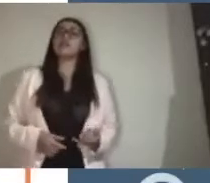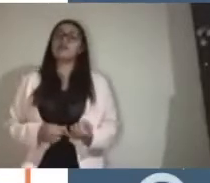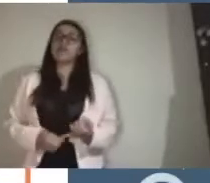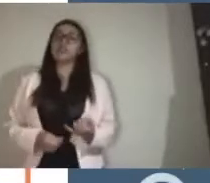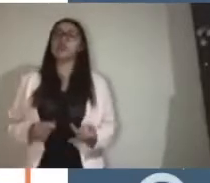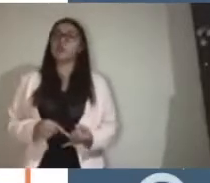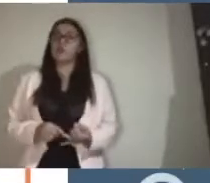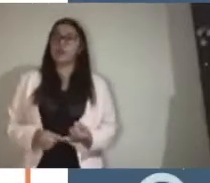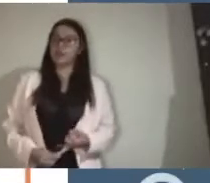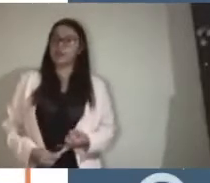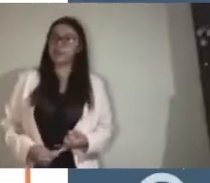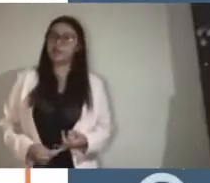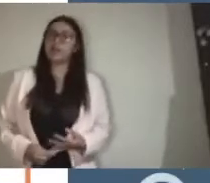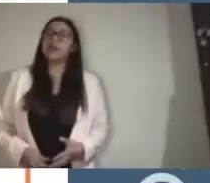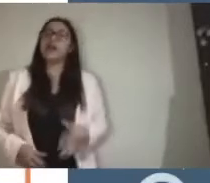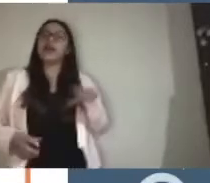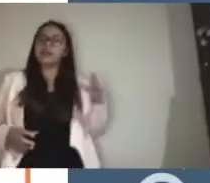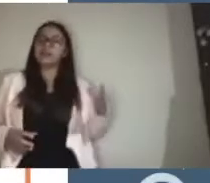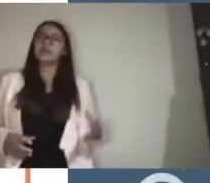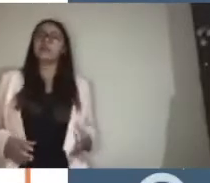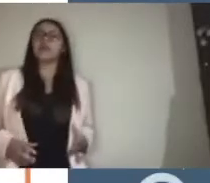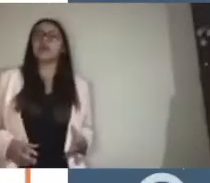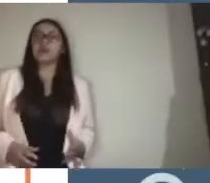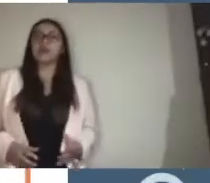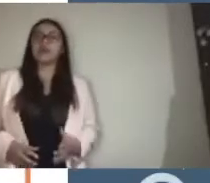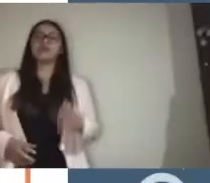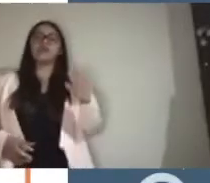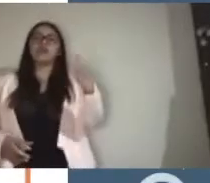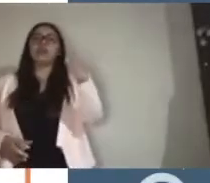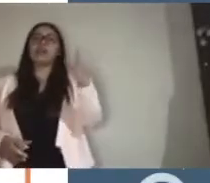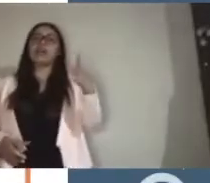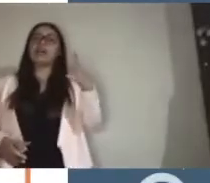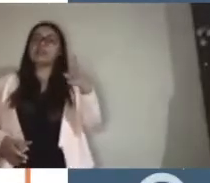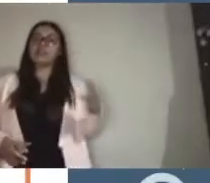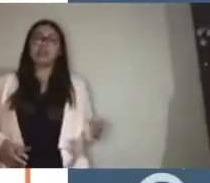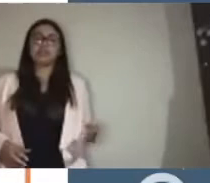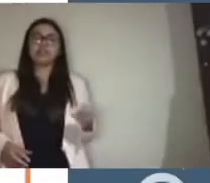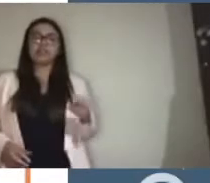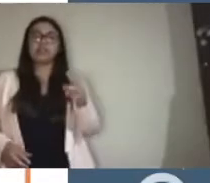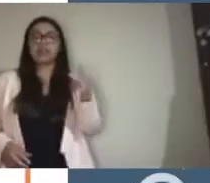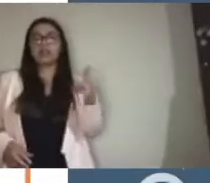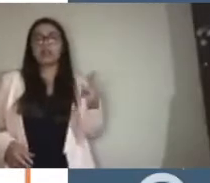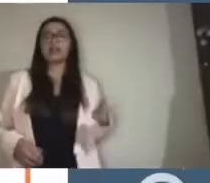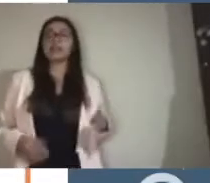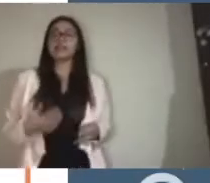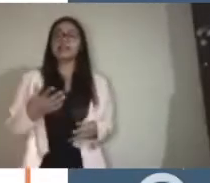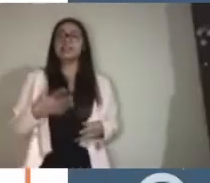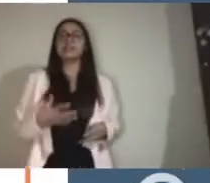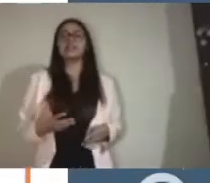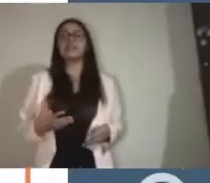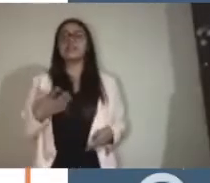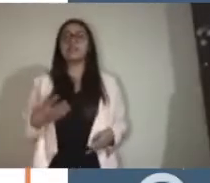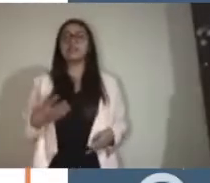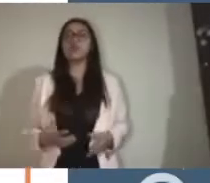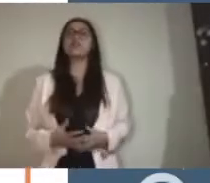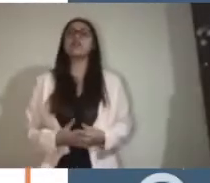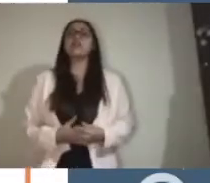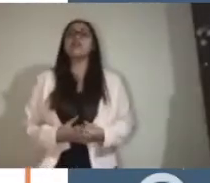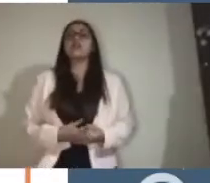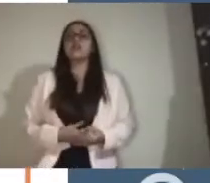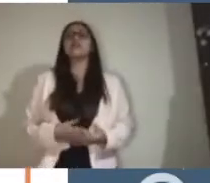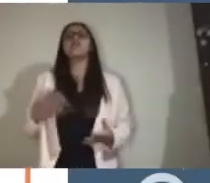estratificando por sexo y por edad. Aquí lo que vamos a ver son las tres características, tres